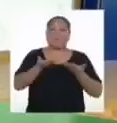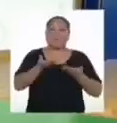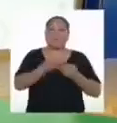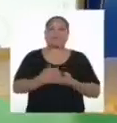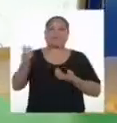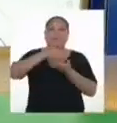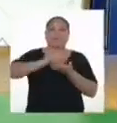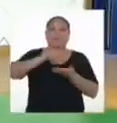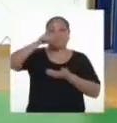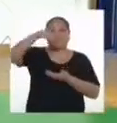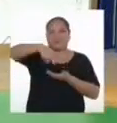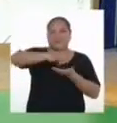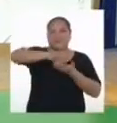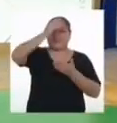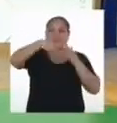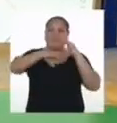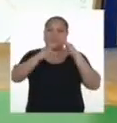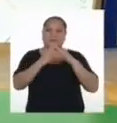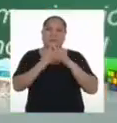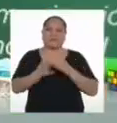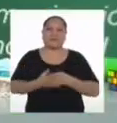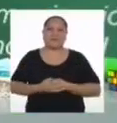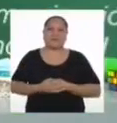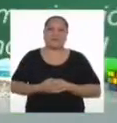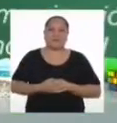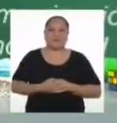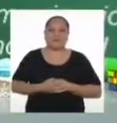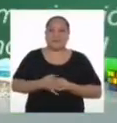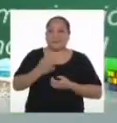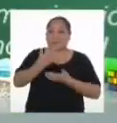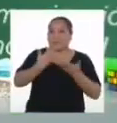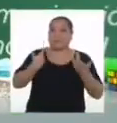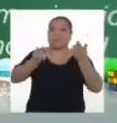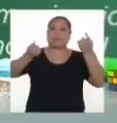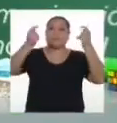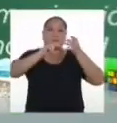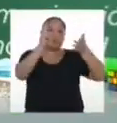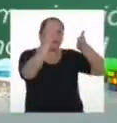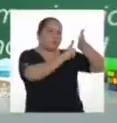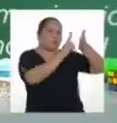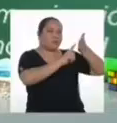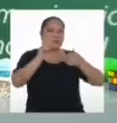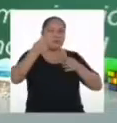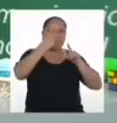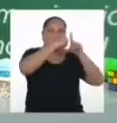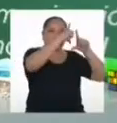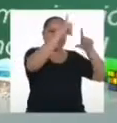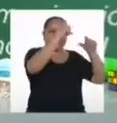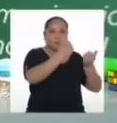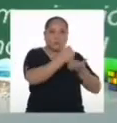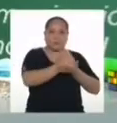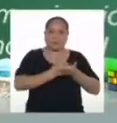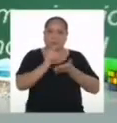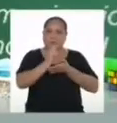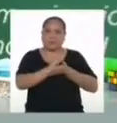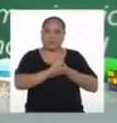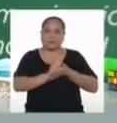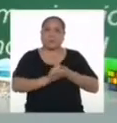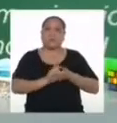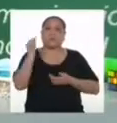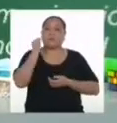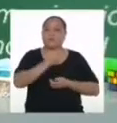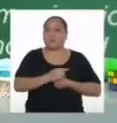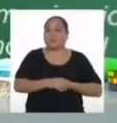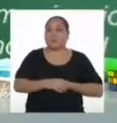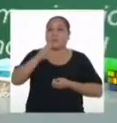Bienvenidas y bienvenidos de vuelta a Aprendo en Casa. Antes de la pausa leímos el primer párrafo del texto, la